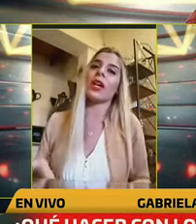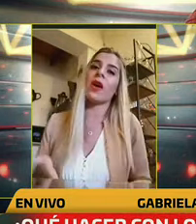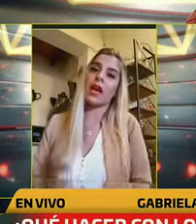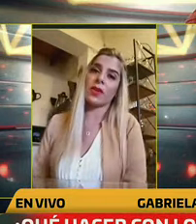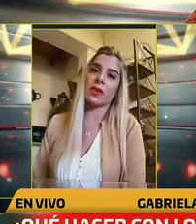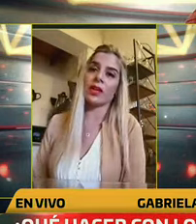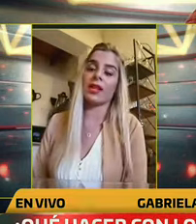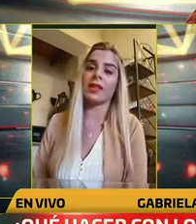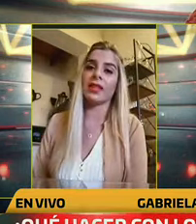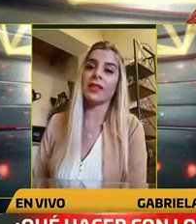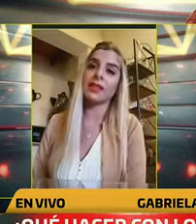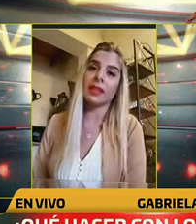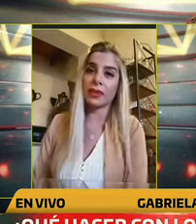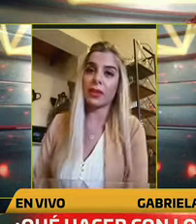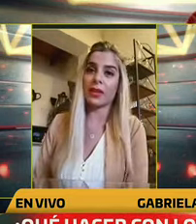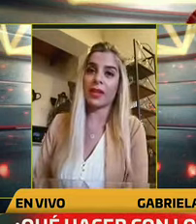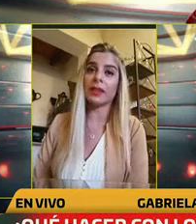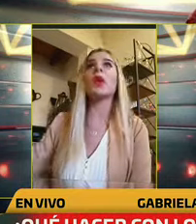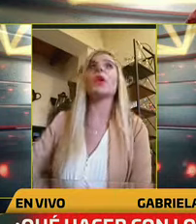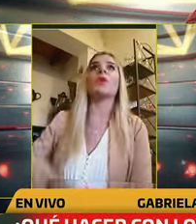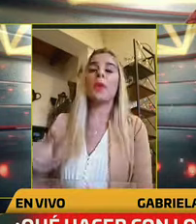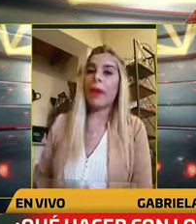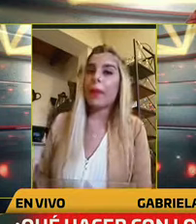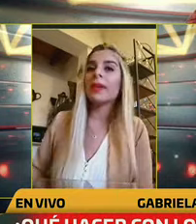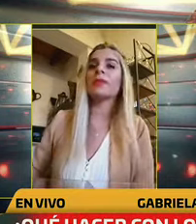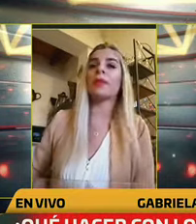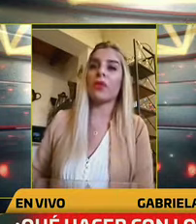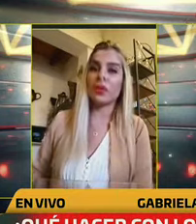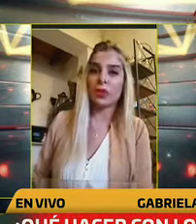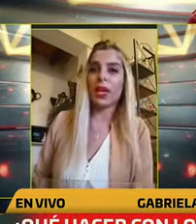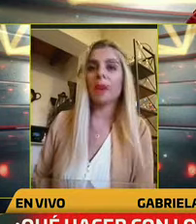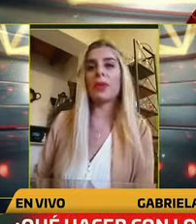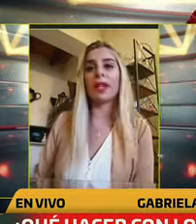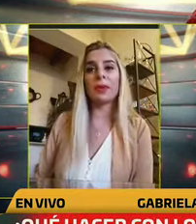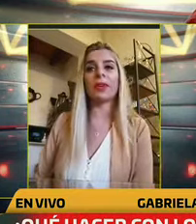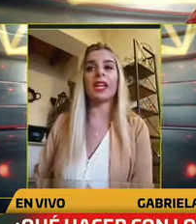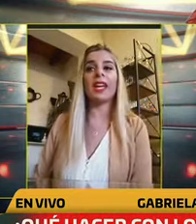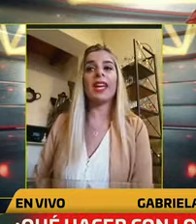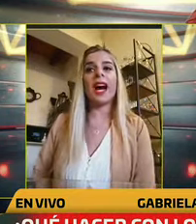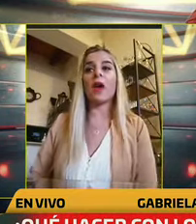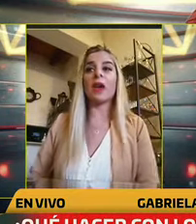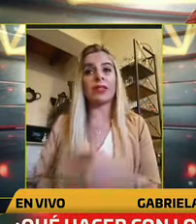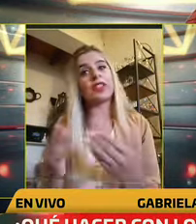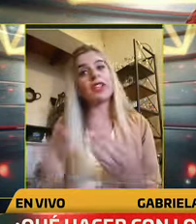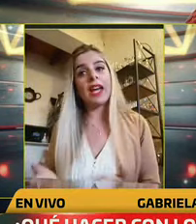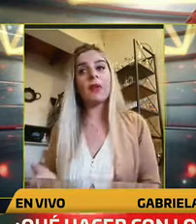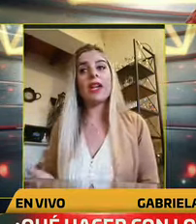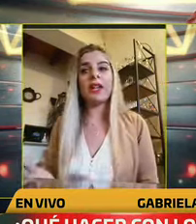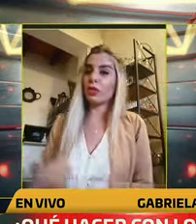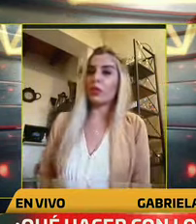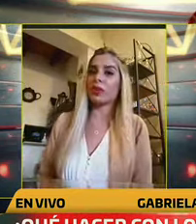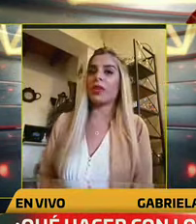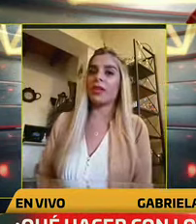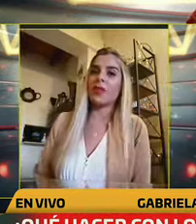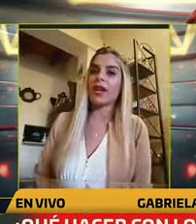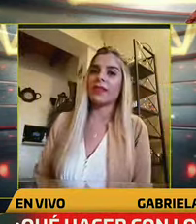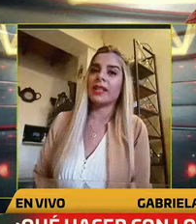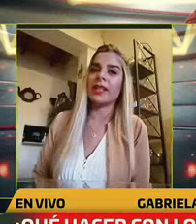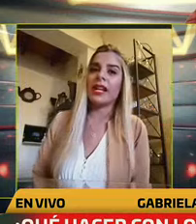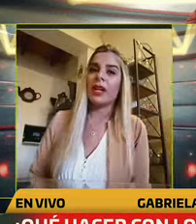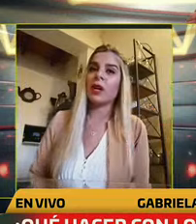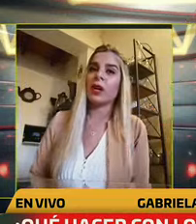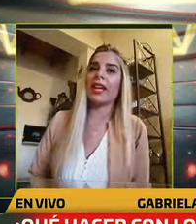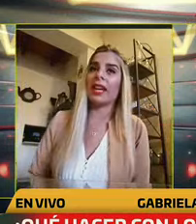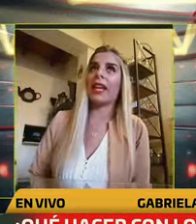porque es lo que ahora ellos están necesitando, ¿verdad? Unos papis profesores, ¿por qué? Porque ahora ya no están en la escuela y nosotros venimos a